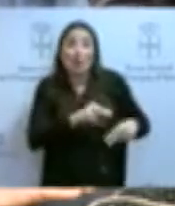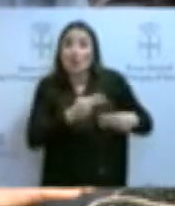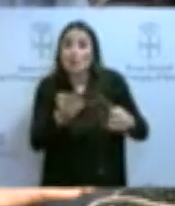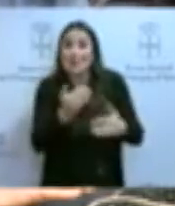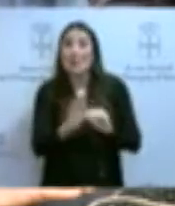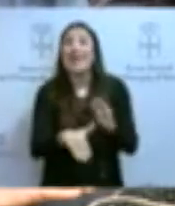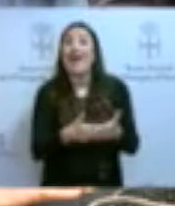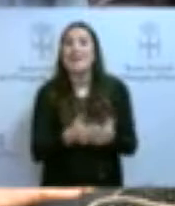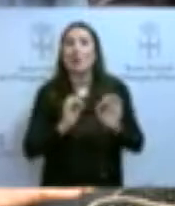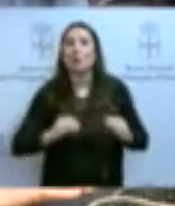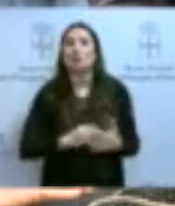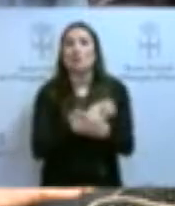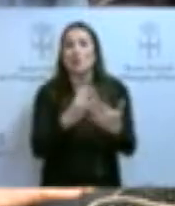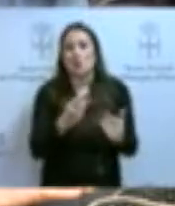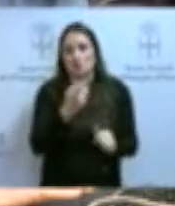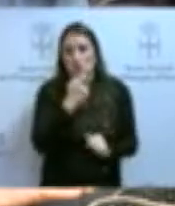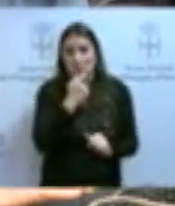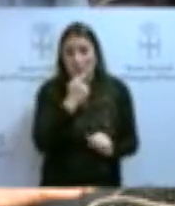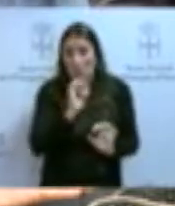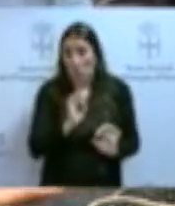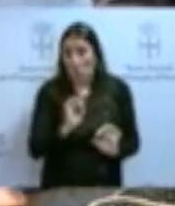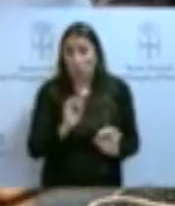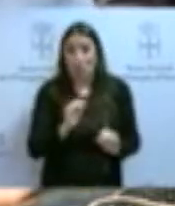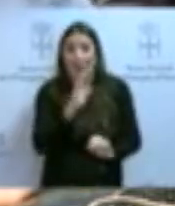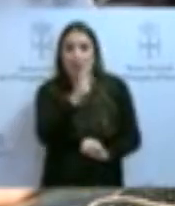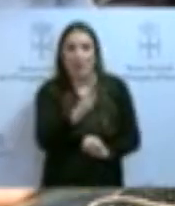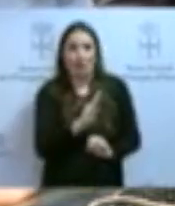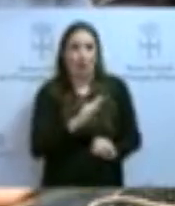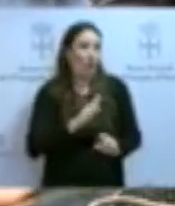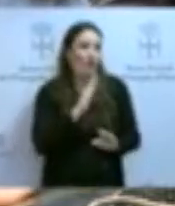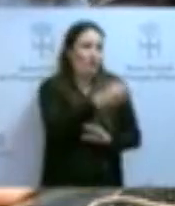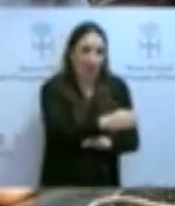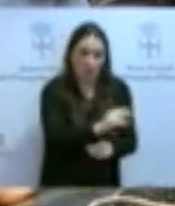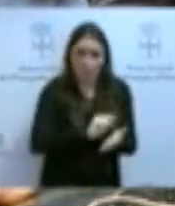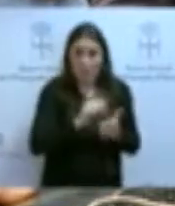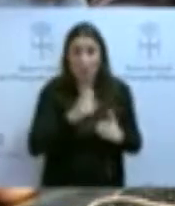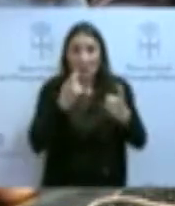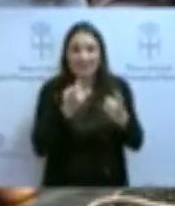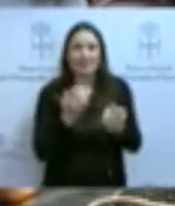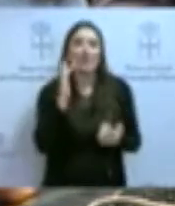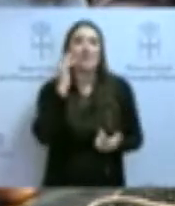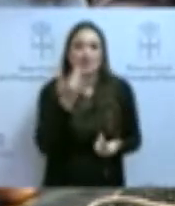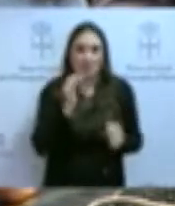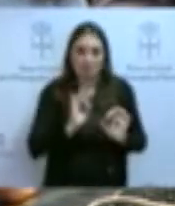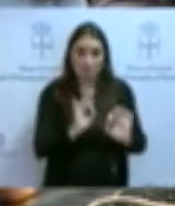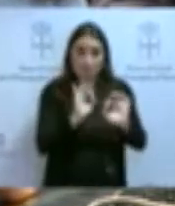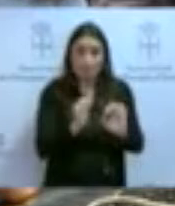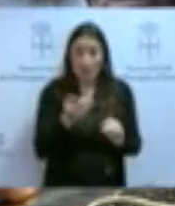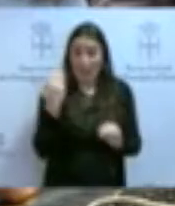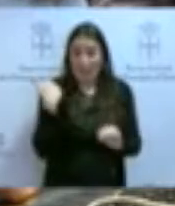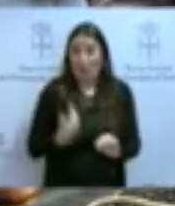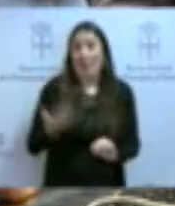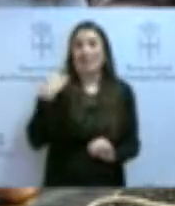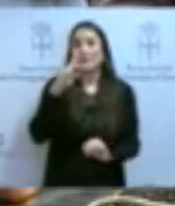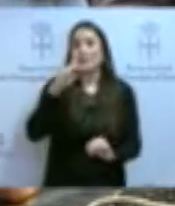que el 18 de septiembre prácticamente la saltan en su despacho para intentar fijar una reunión. Antes de ayer se reunieron, el 3 de